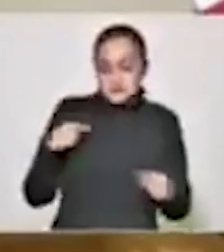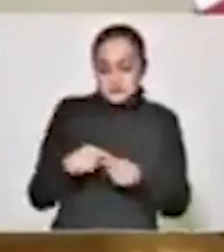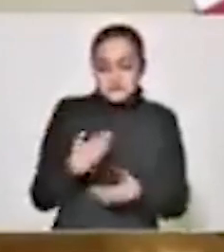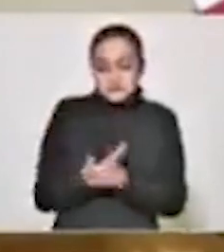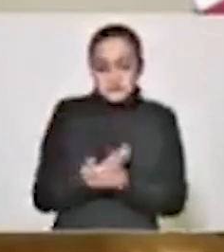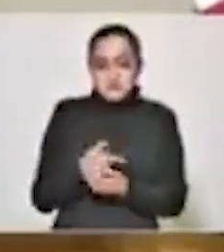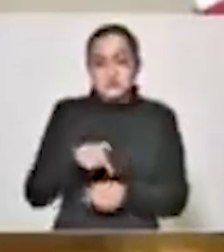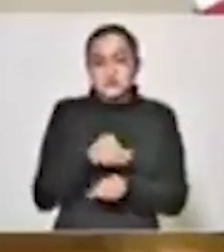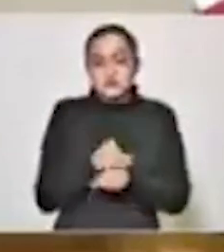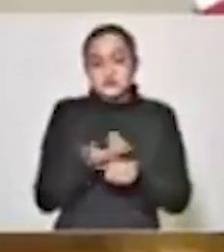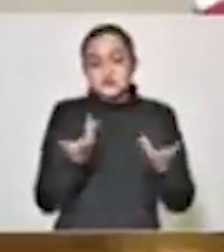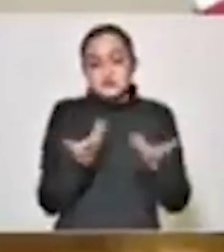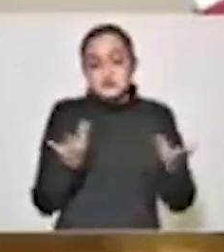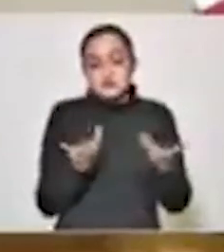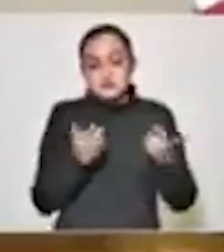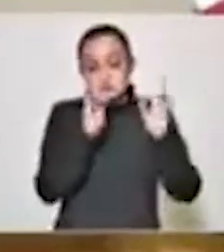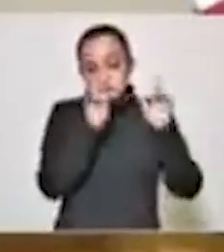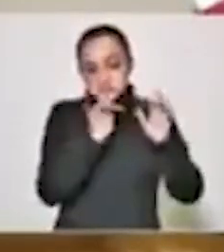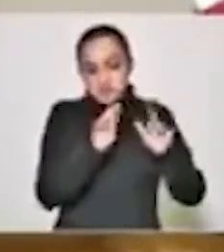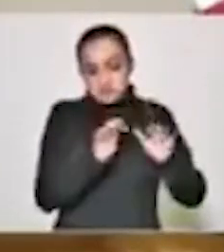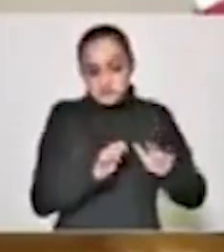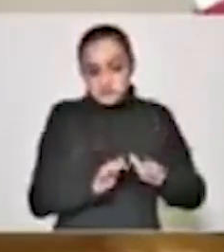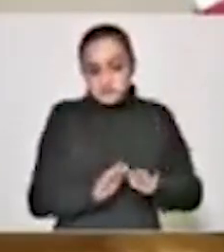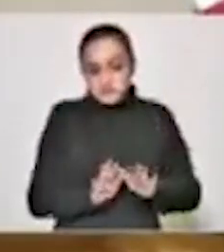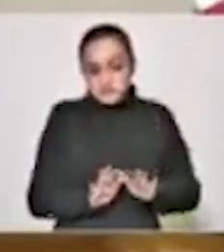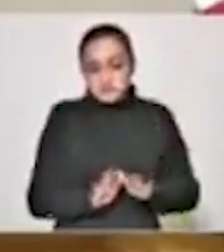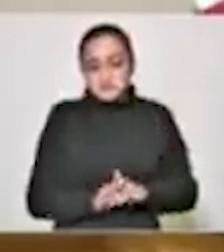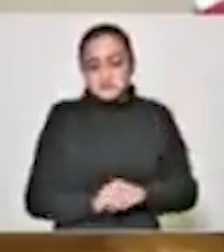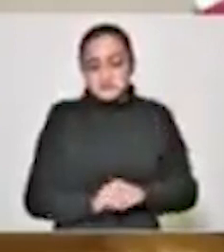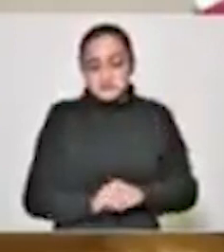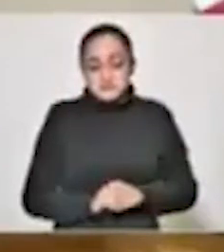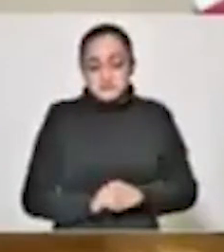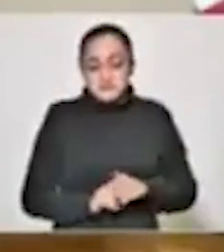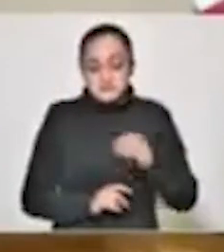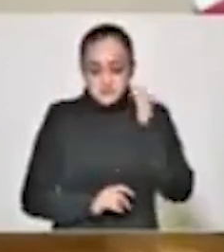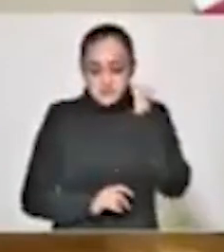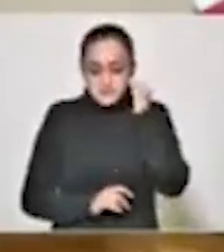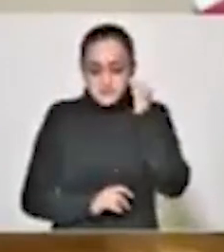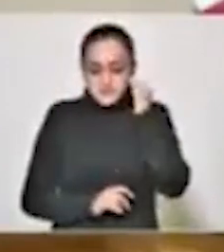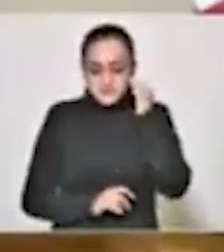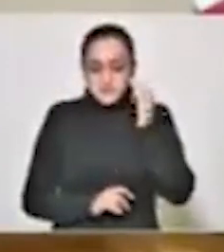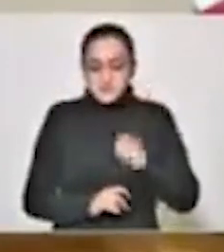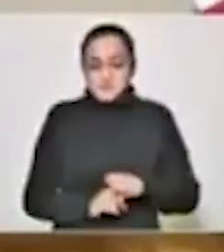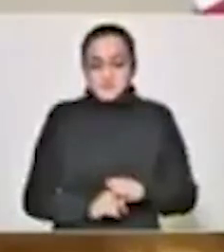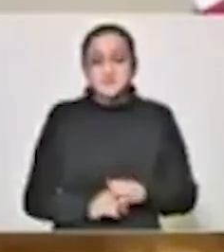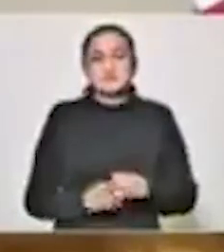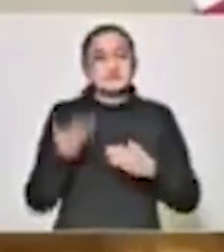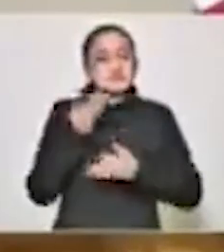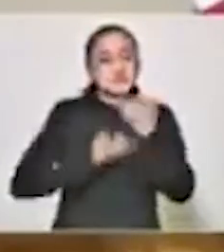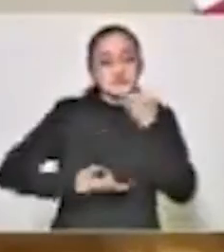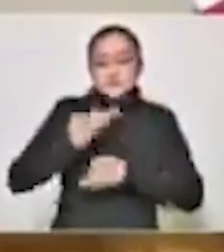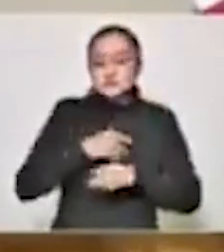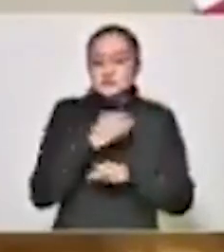momento ya está elaborando, una especie de dictamen sobre todo lo que